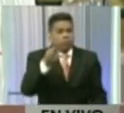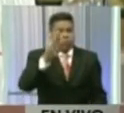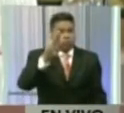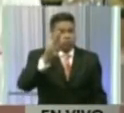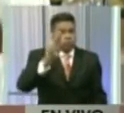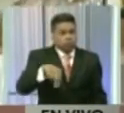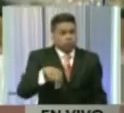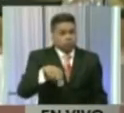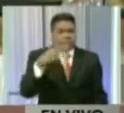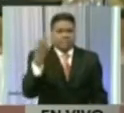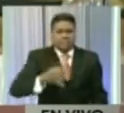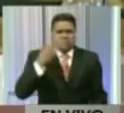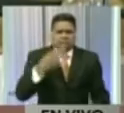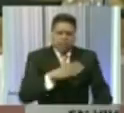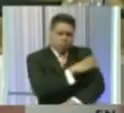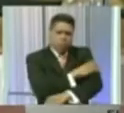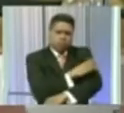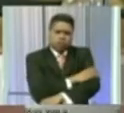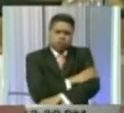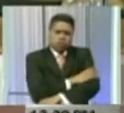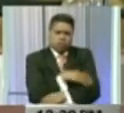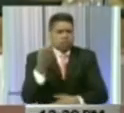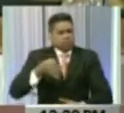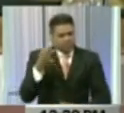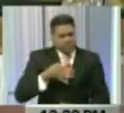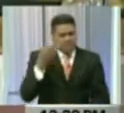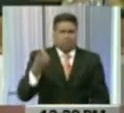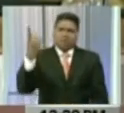oligarquía. Desde la compañía guipuzcoana,